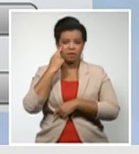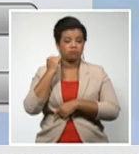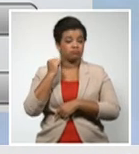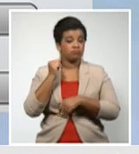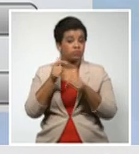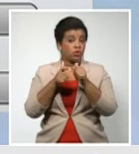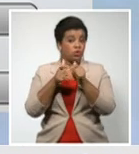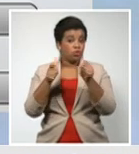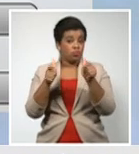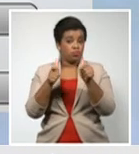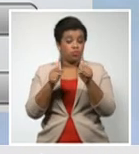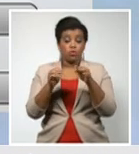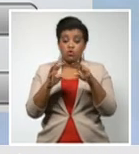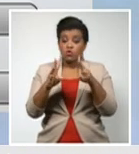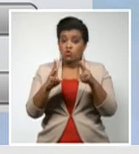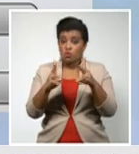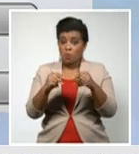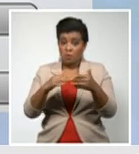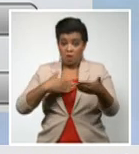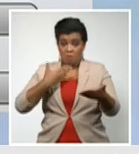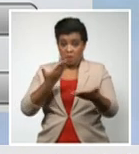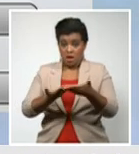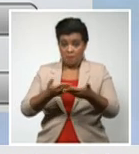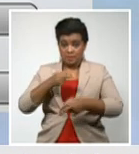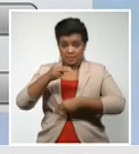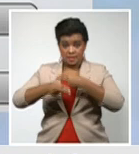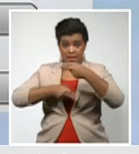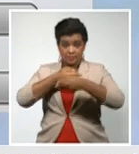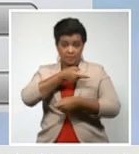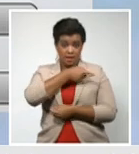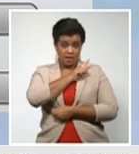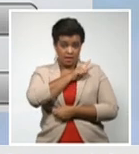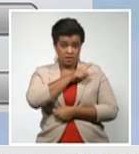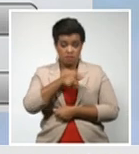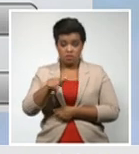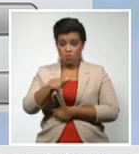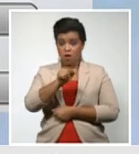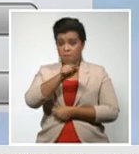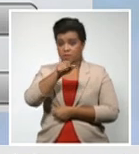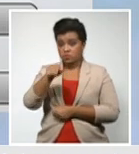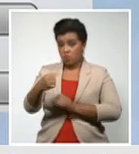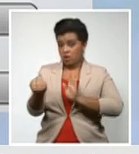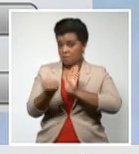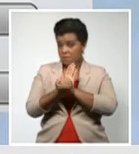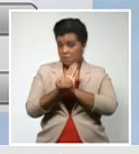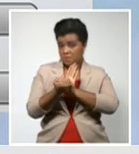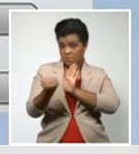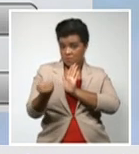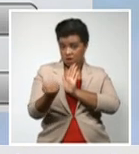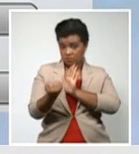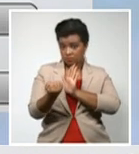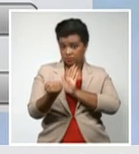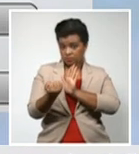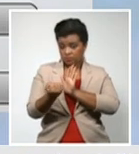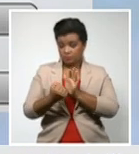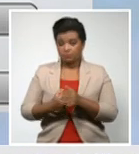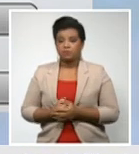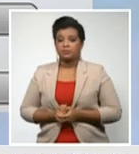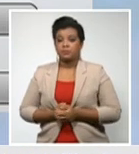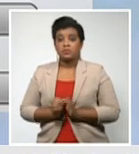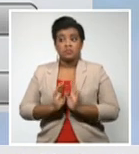Con este número de muestras analizadas ayer y el número de pacientes confirmados, pues ya se